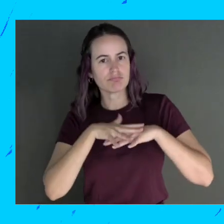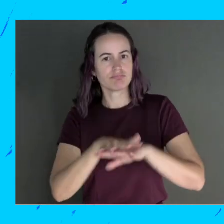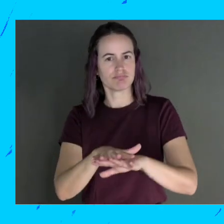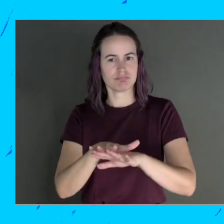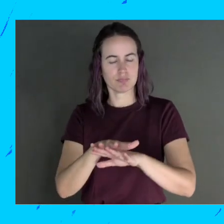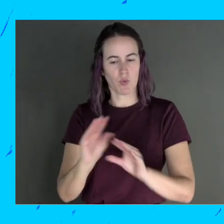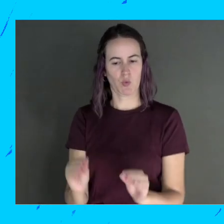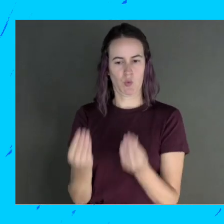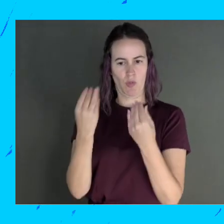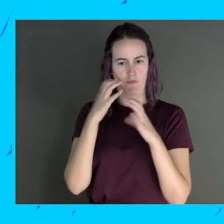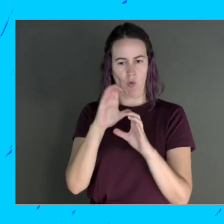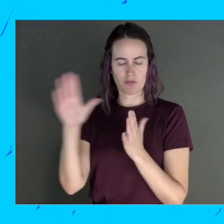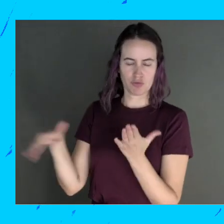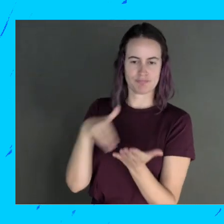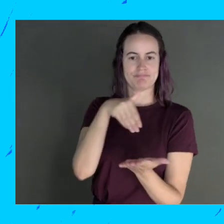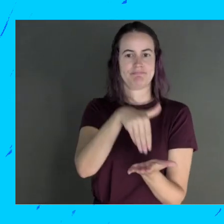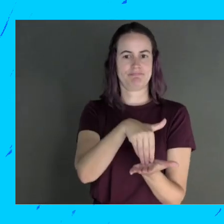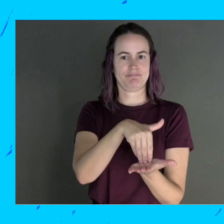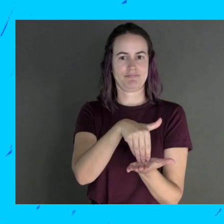habla sobre